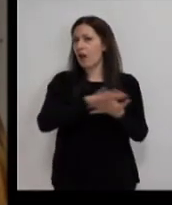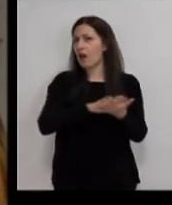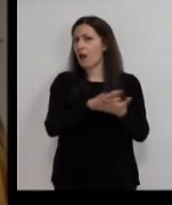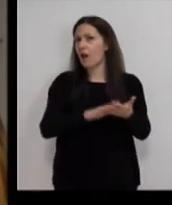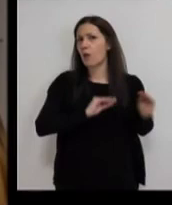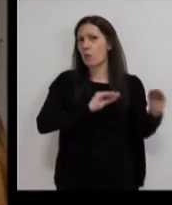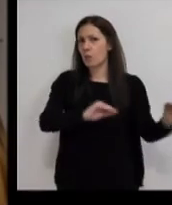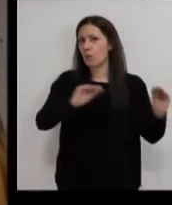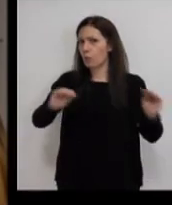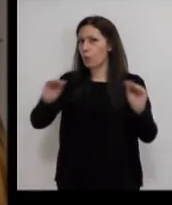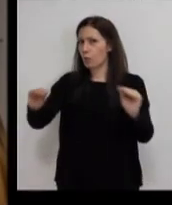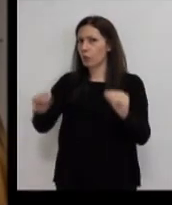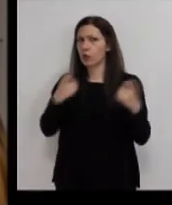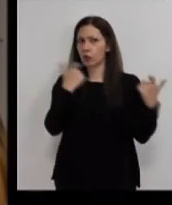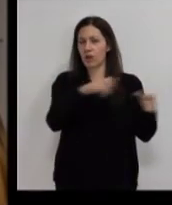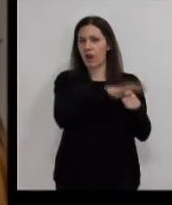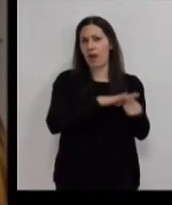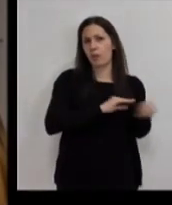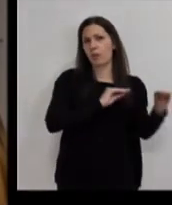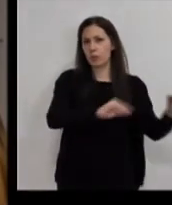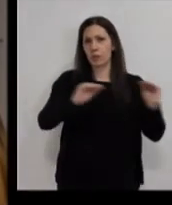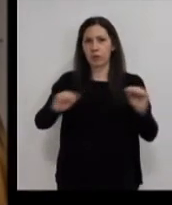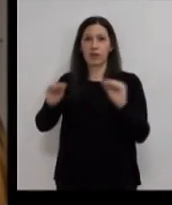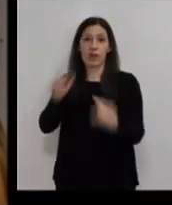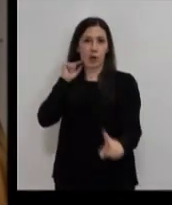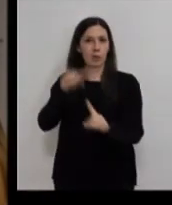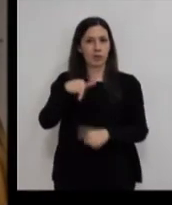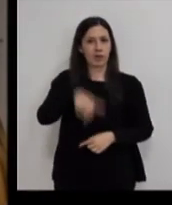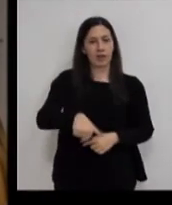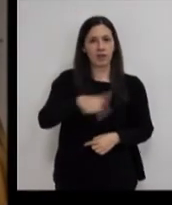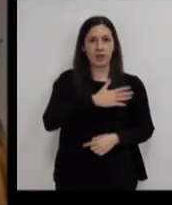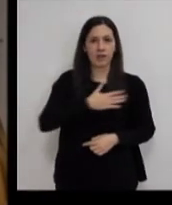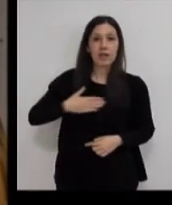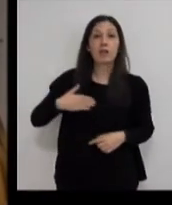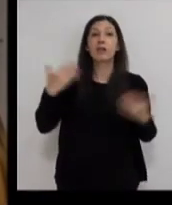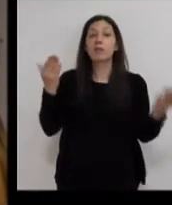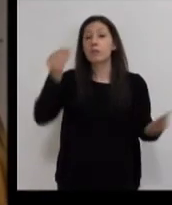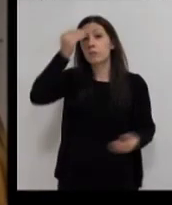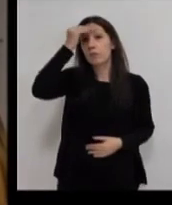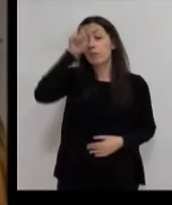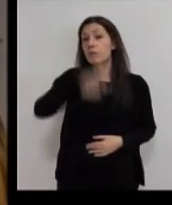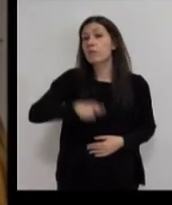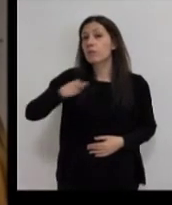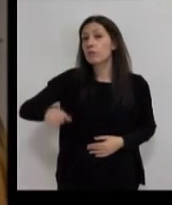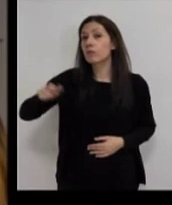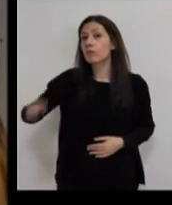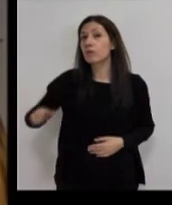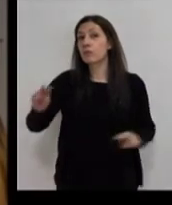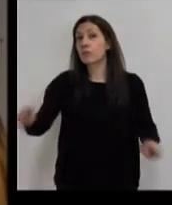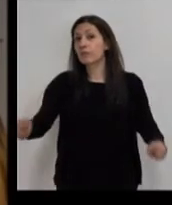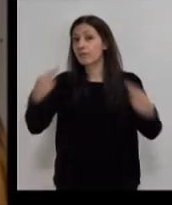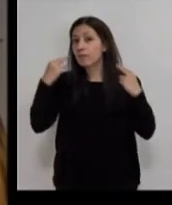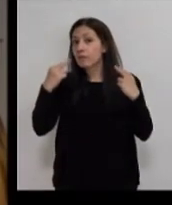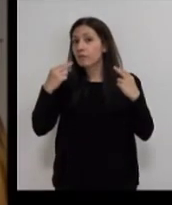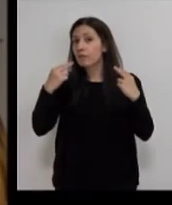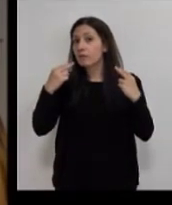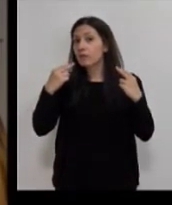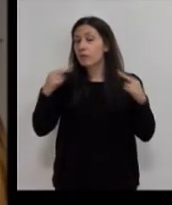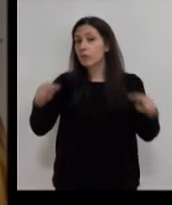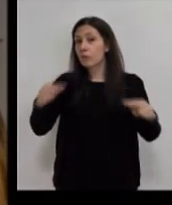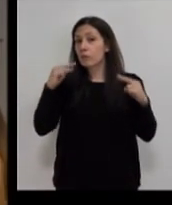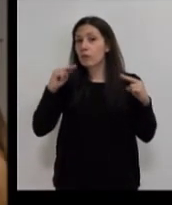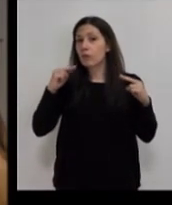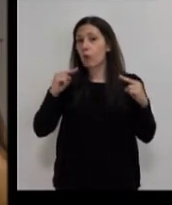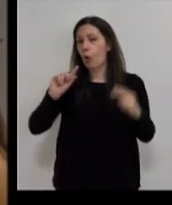porque además os habéis cada uno hablado de vuestros diferentes eslabones, y es lo que realmente pretendíamos aquí, y creemos que aquellas